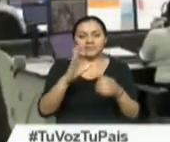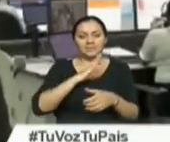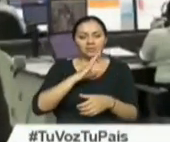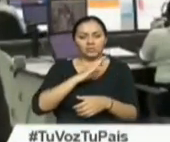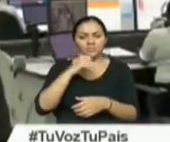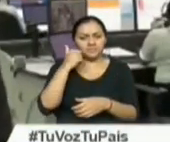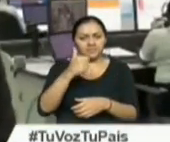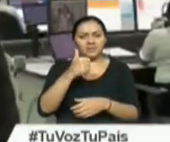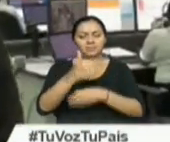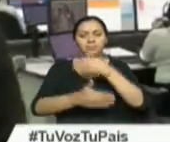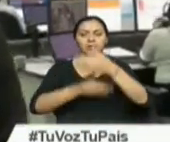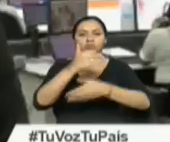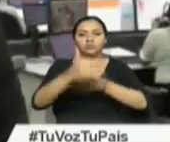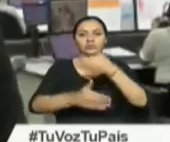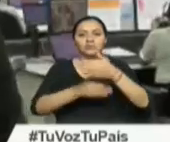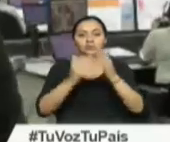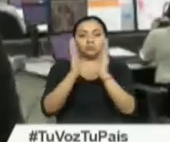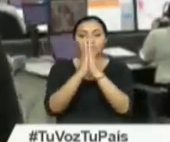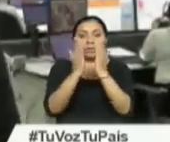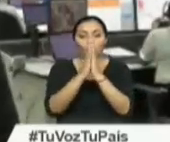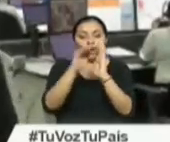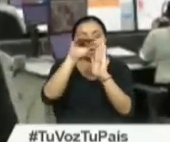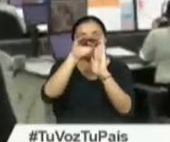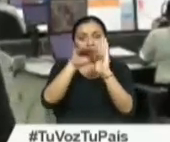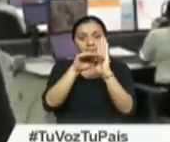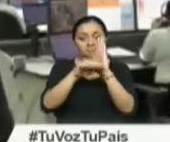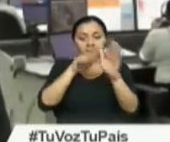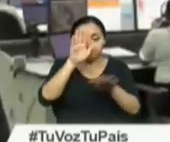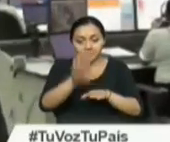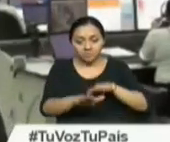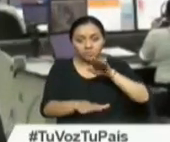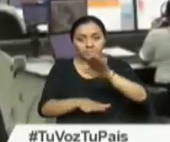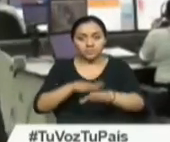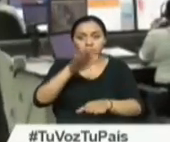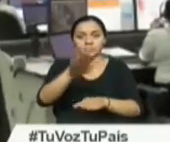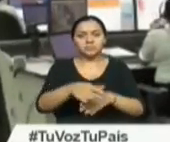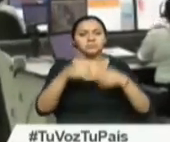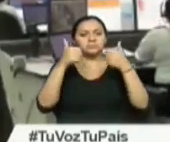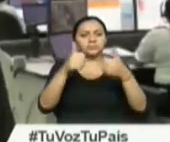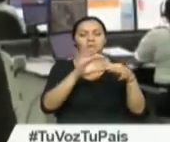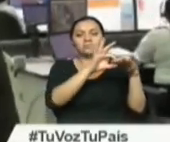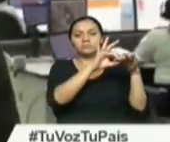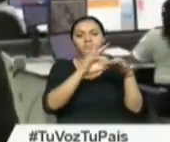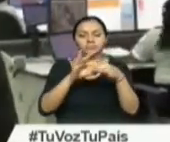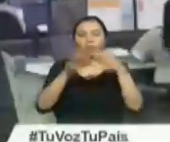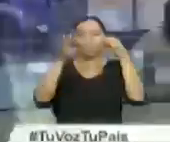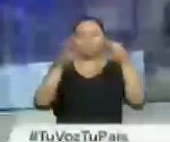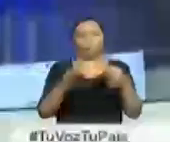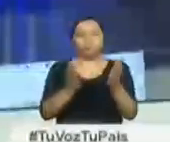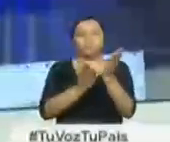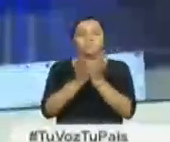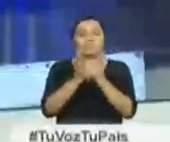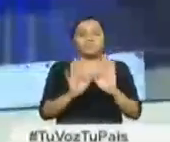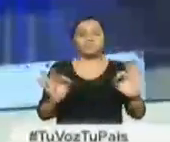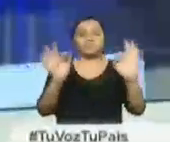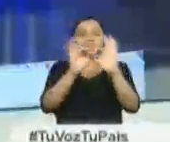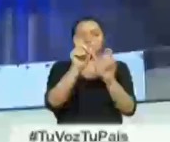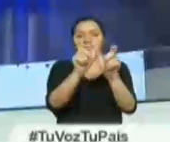los procesos y protocolos internos que tenemos, con el único beneficio de garantizarle un servicio óptimo y eficaz a nuestros